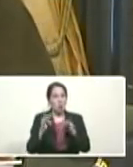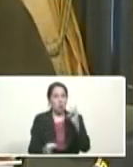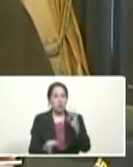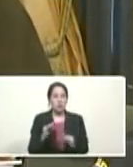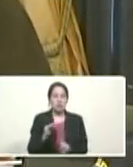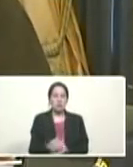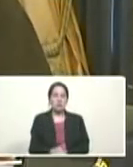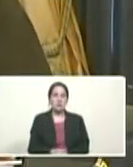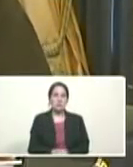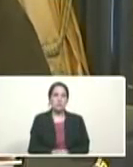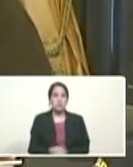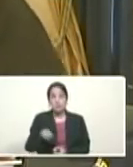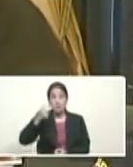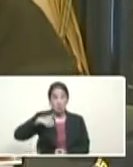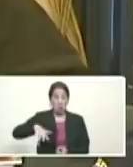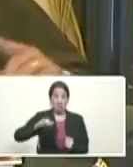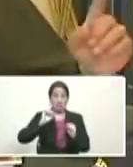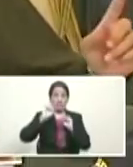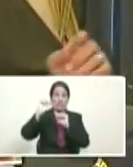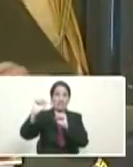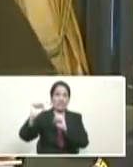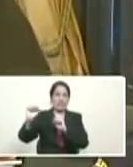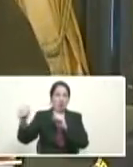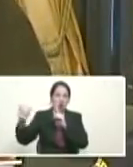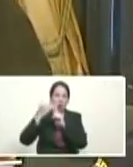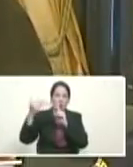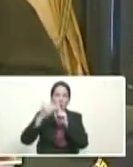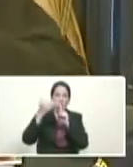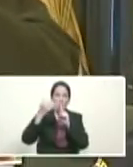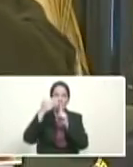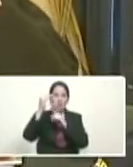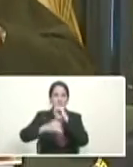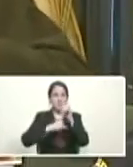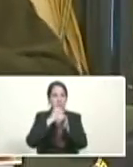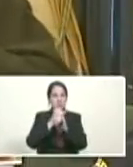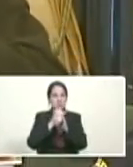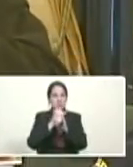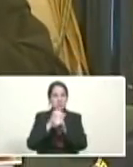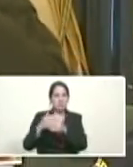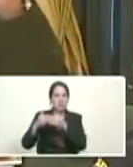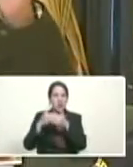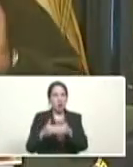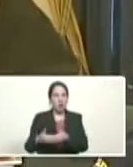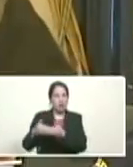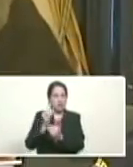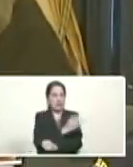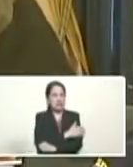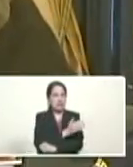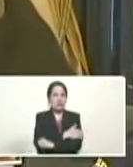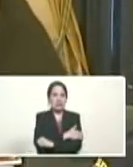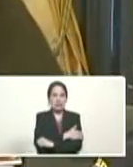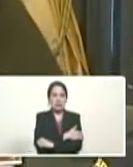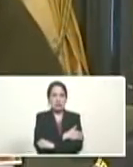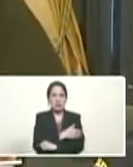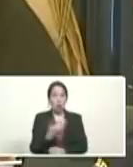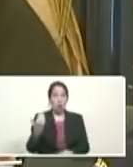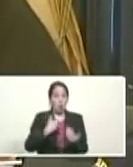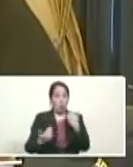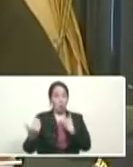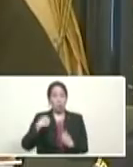pueblo que repudia el ataque extranjero imperialista y a toda esta derecha golpista la repudia totalmente